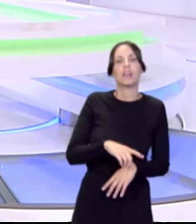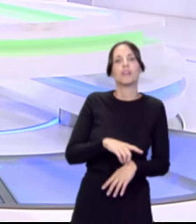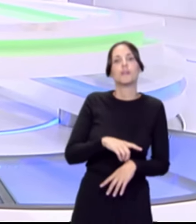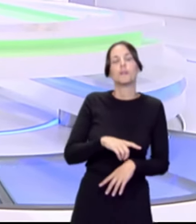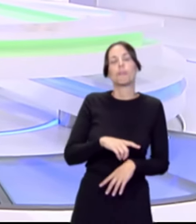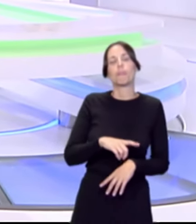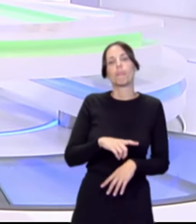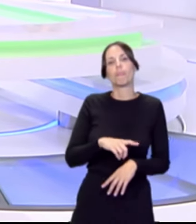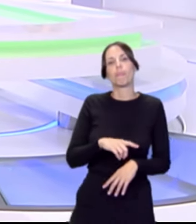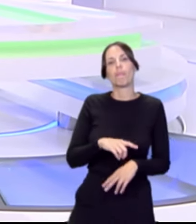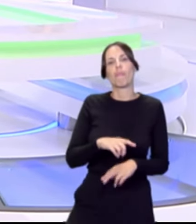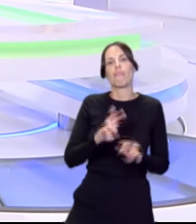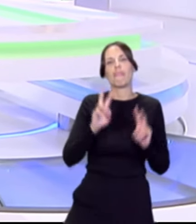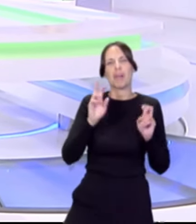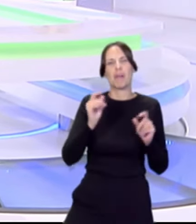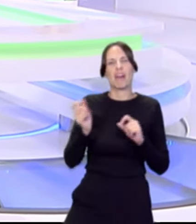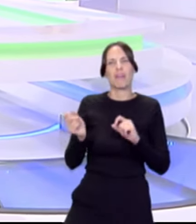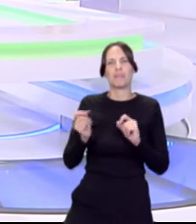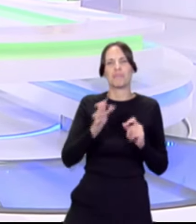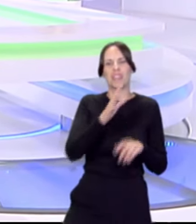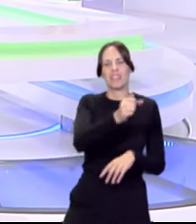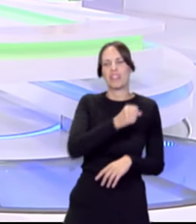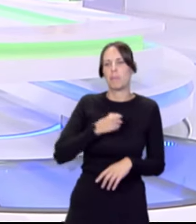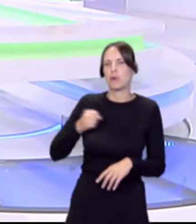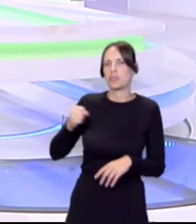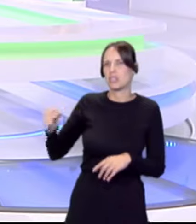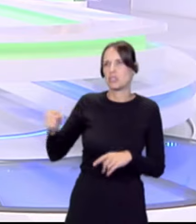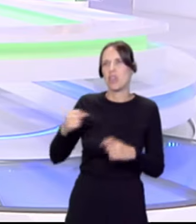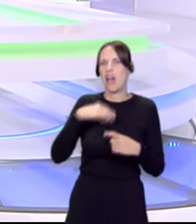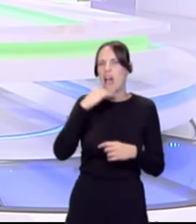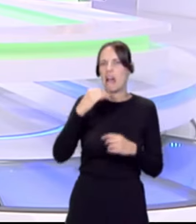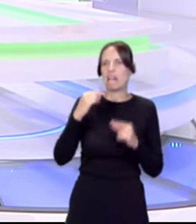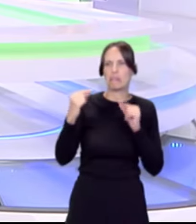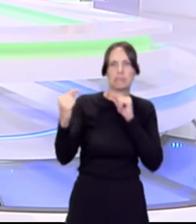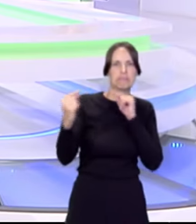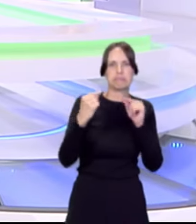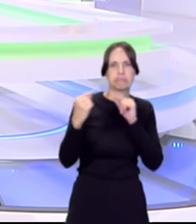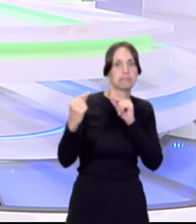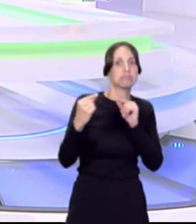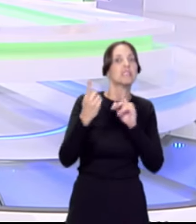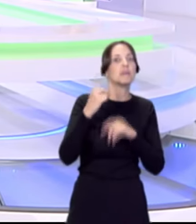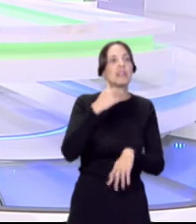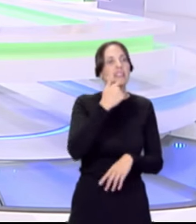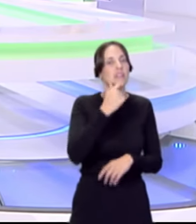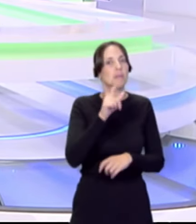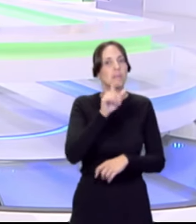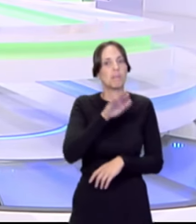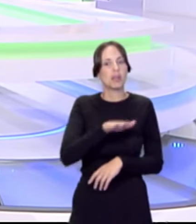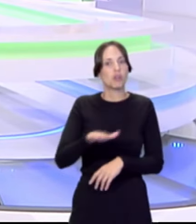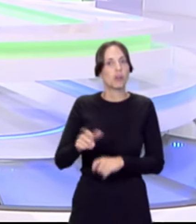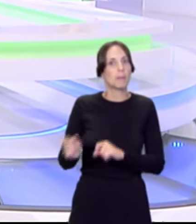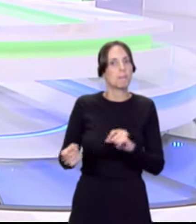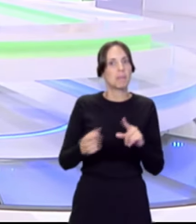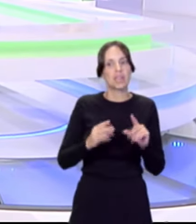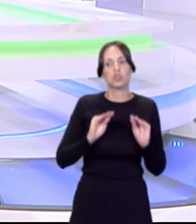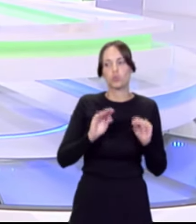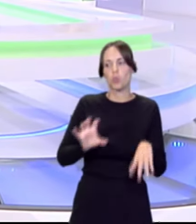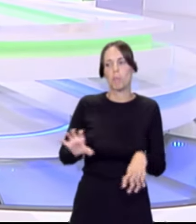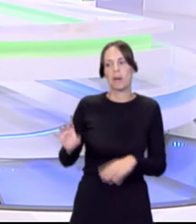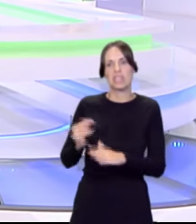respecto a esas deportaciones, luego plantea pues devolver a los menores migrantes, en este caso a sus países de origen. A mí me parece que estamos llegando hoy a un punto